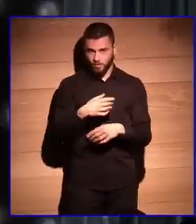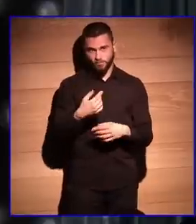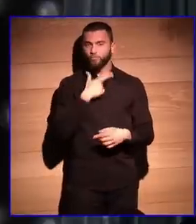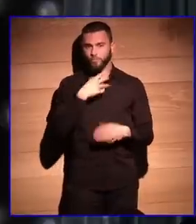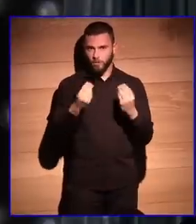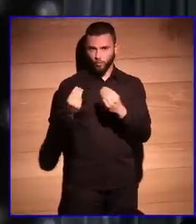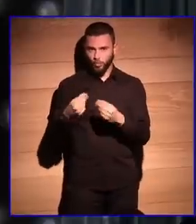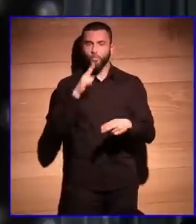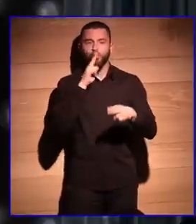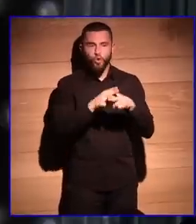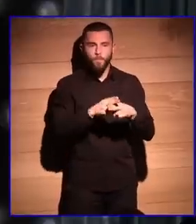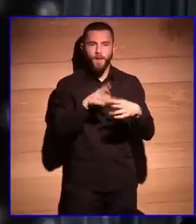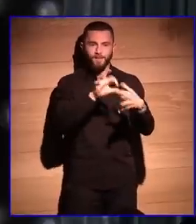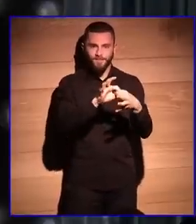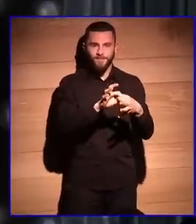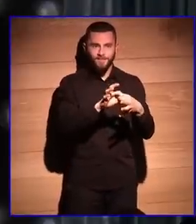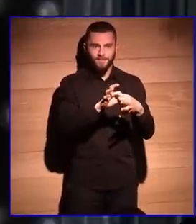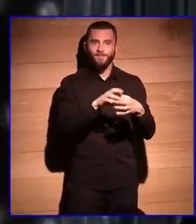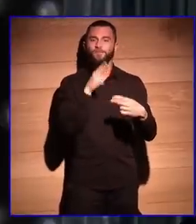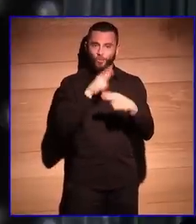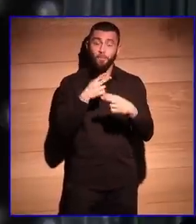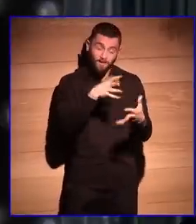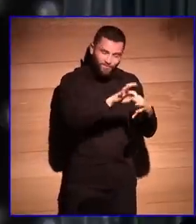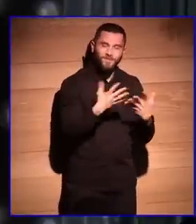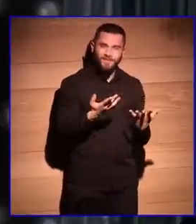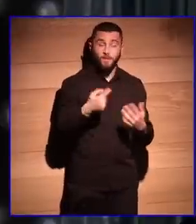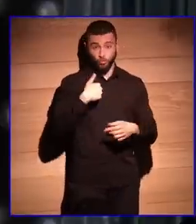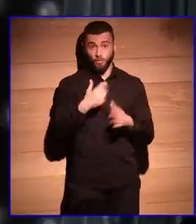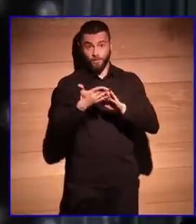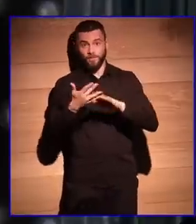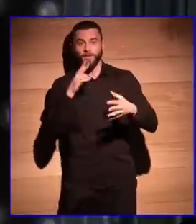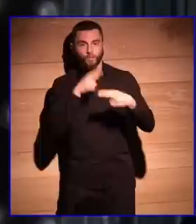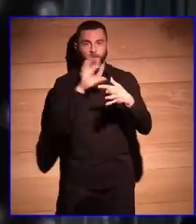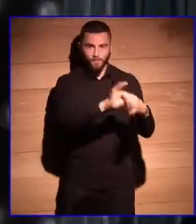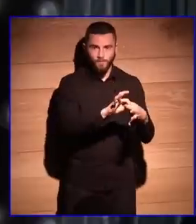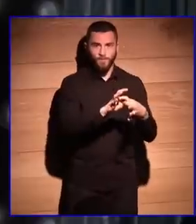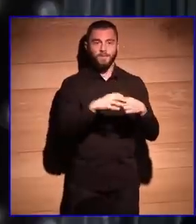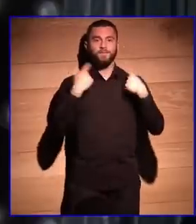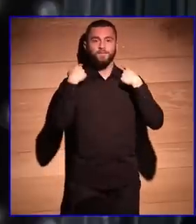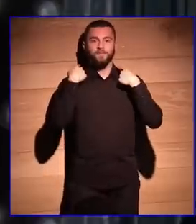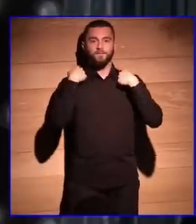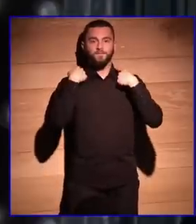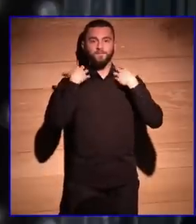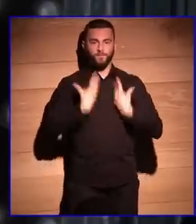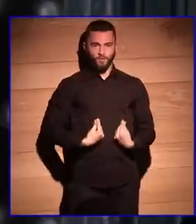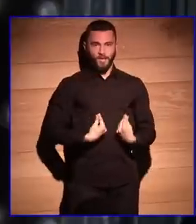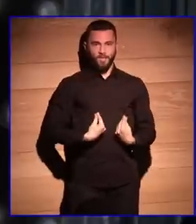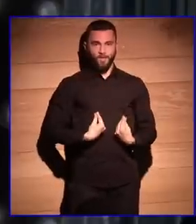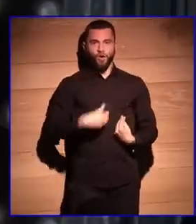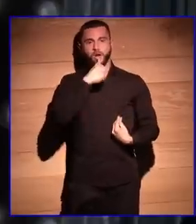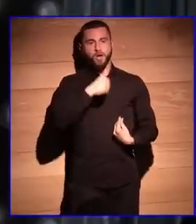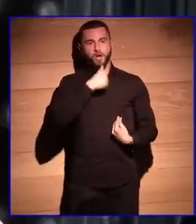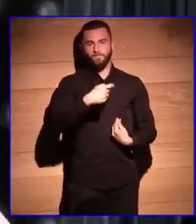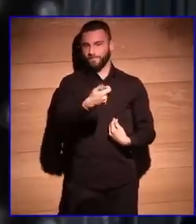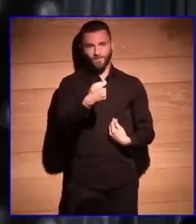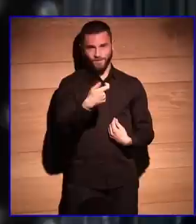nombre. Pues a eso iba, a la escasa tolerancia a la frustración. El villano necesita que las cosas